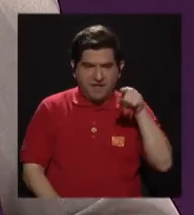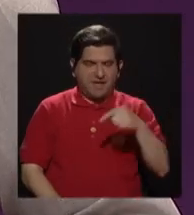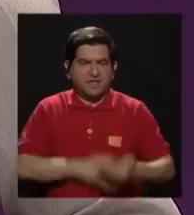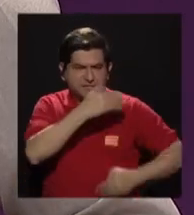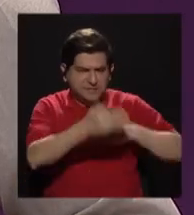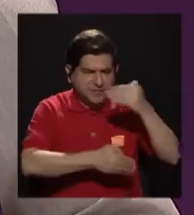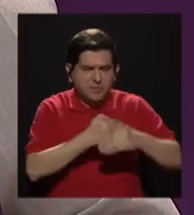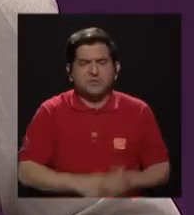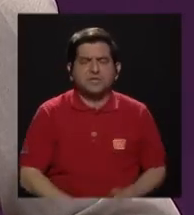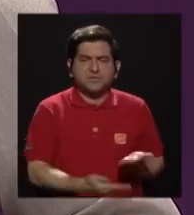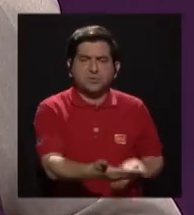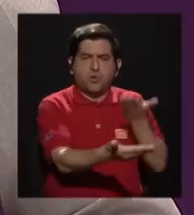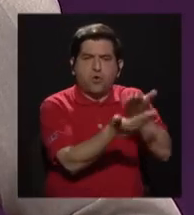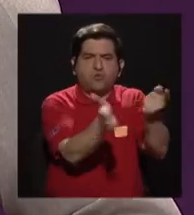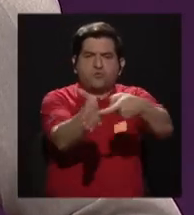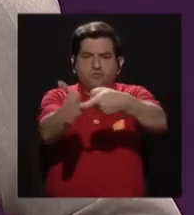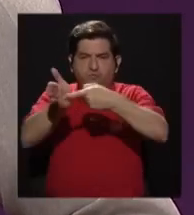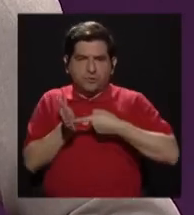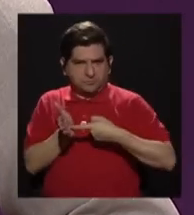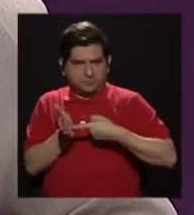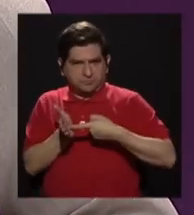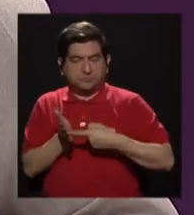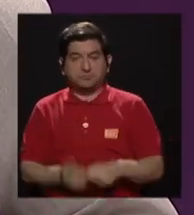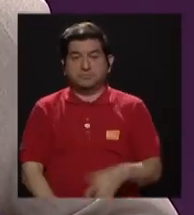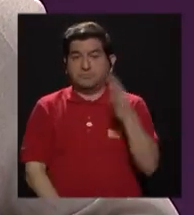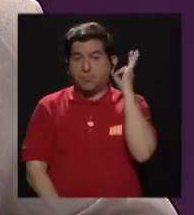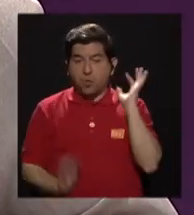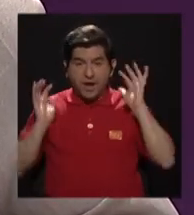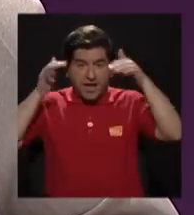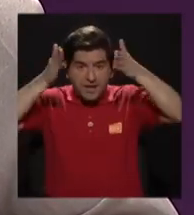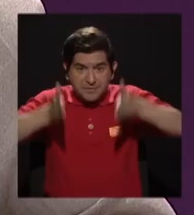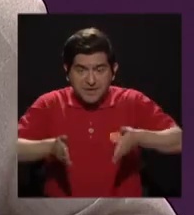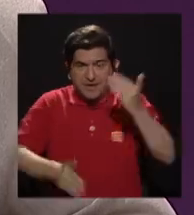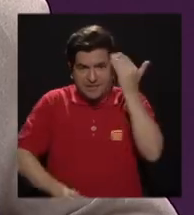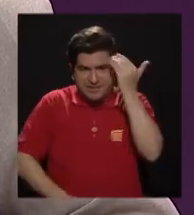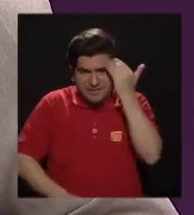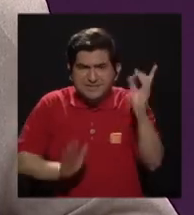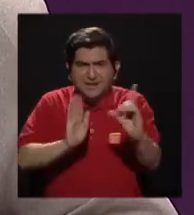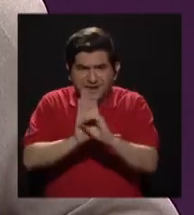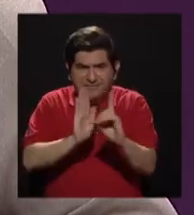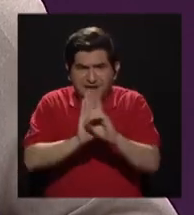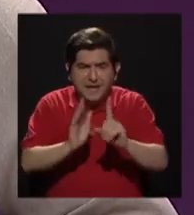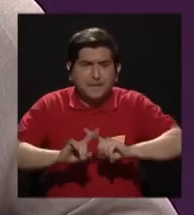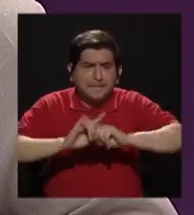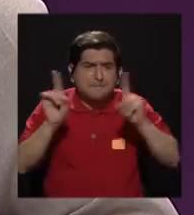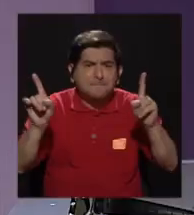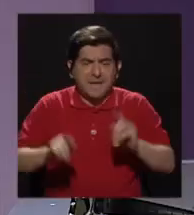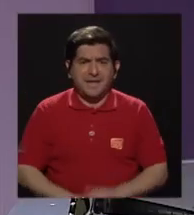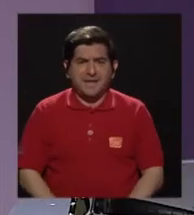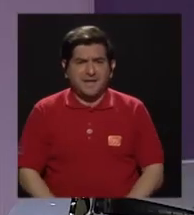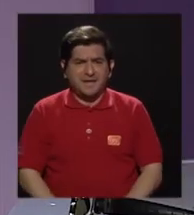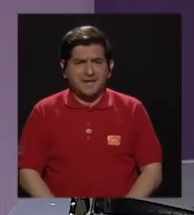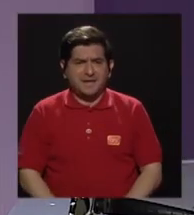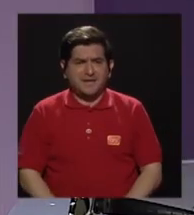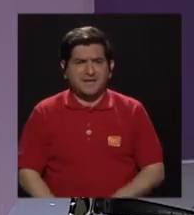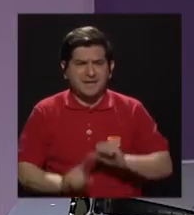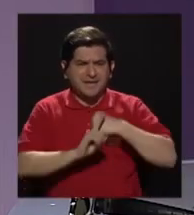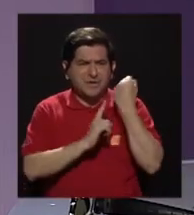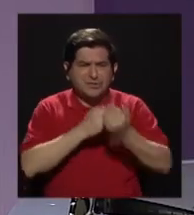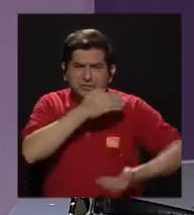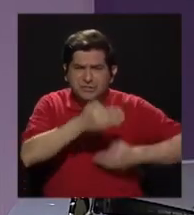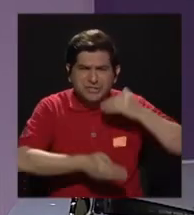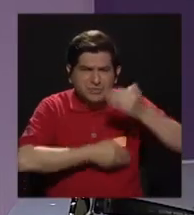dinámica de oferta y demanda. Las mujeres migrantes conocen sus derechos, pero está en juego este